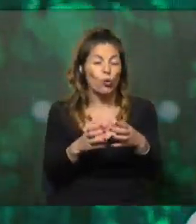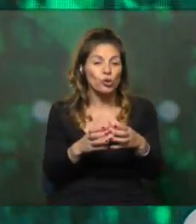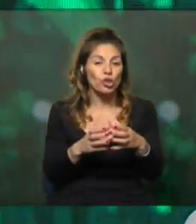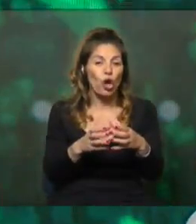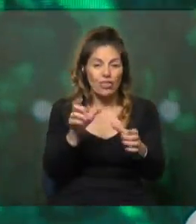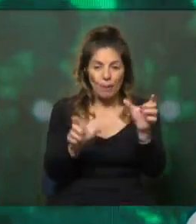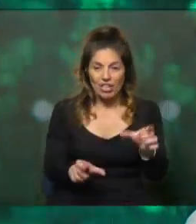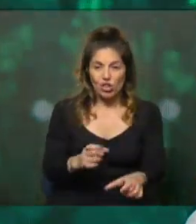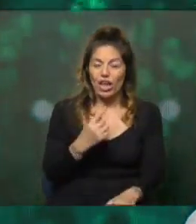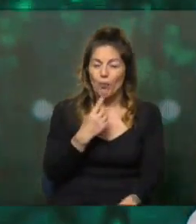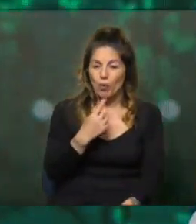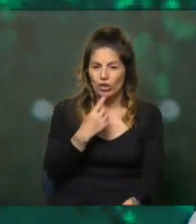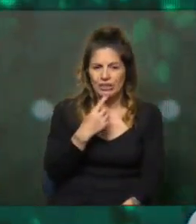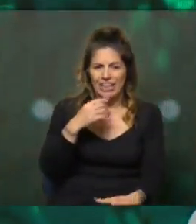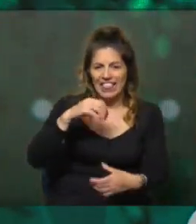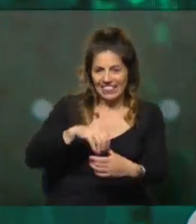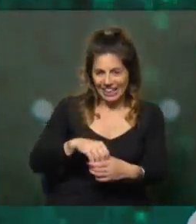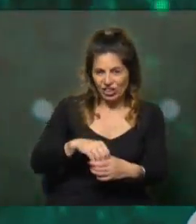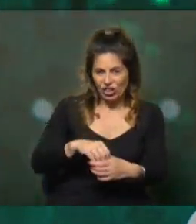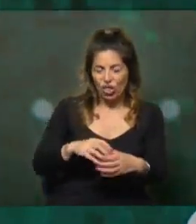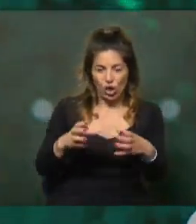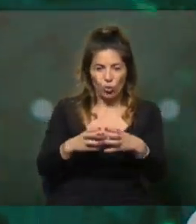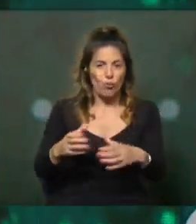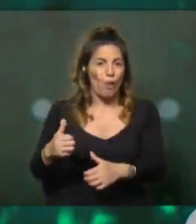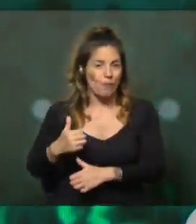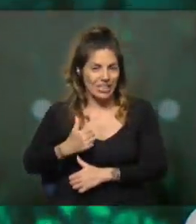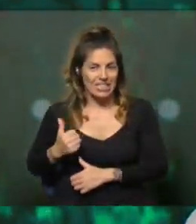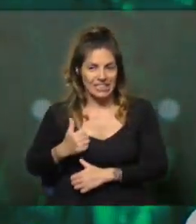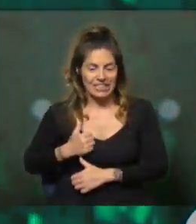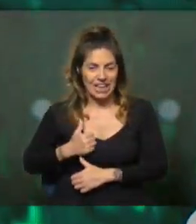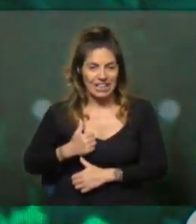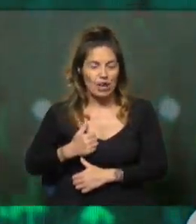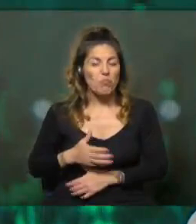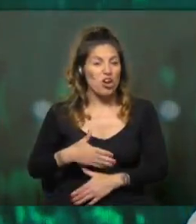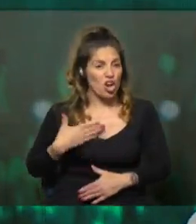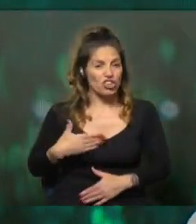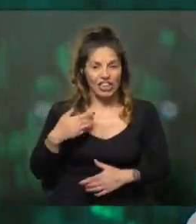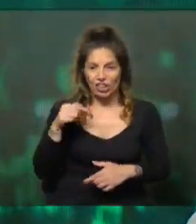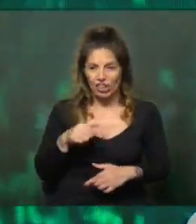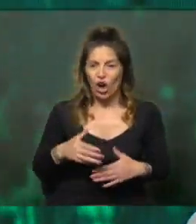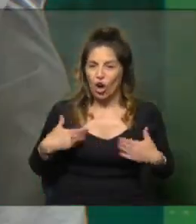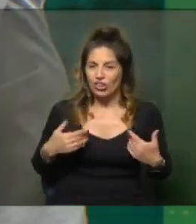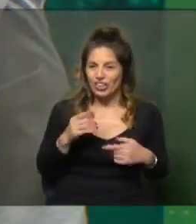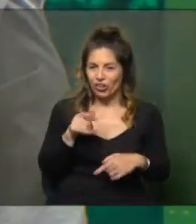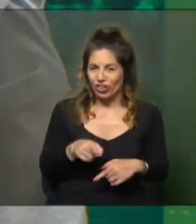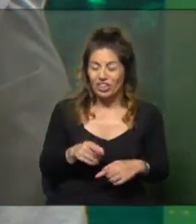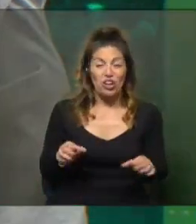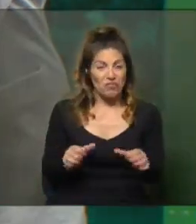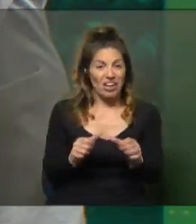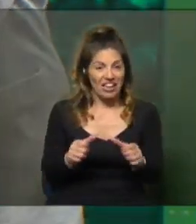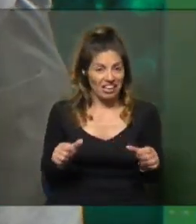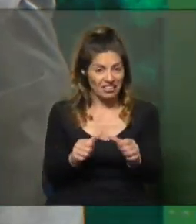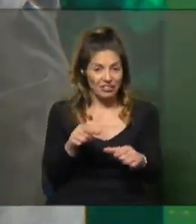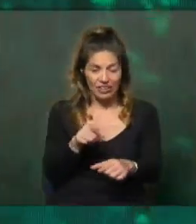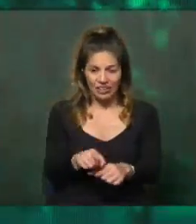lo del de la casta militar este que están muy contentos con esto y van a jugar y van a ser parte activa yo creo que